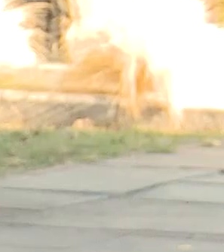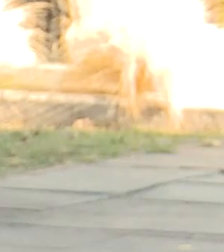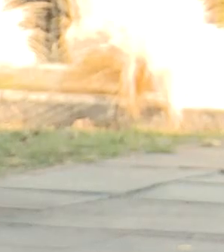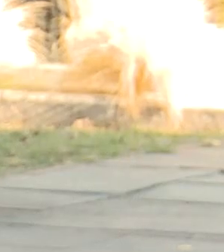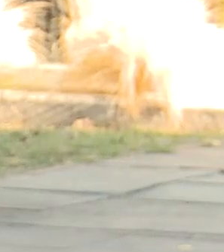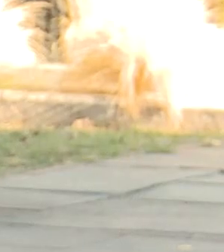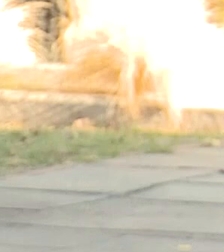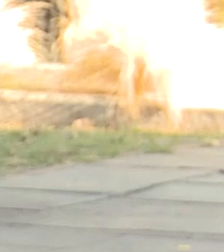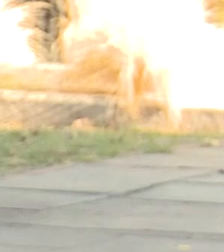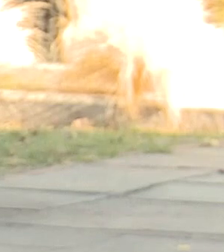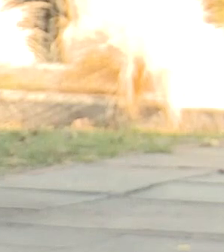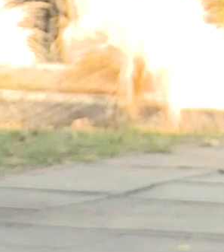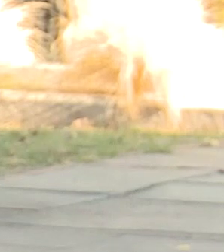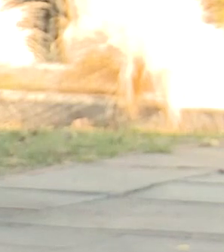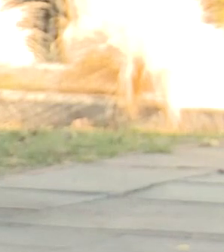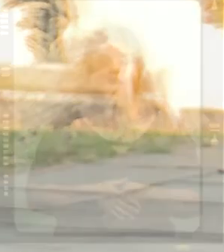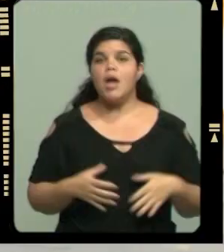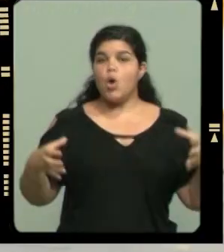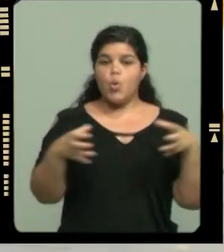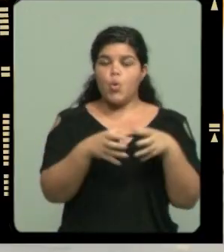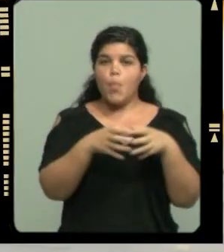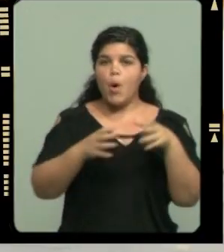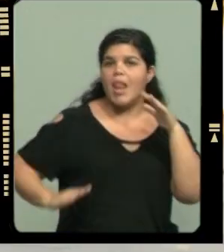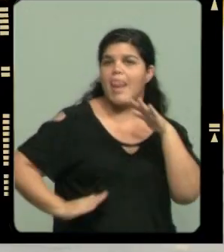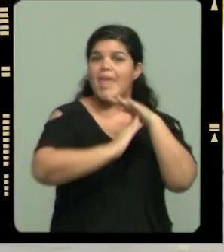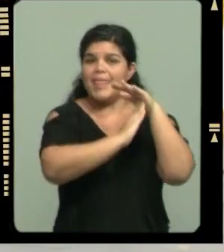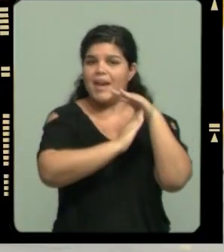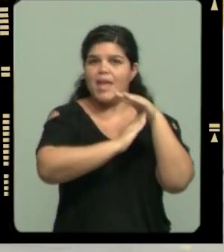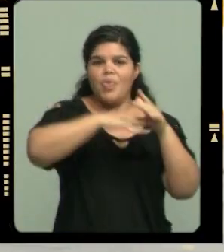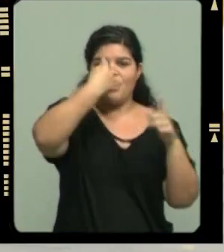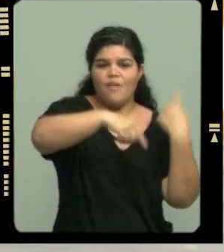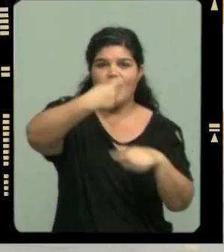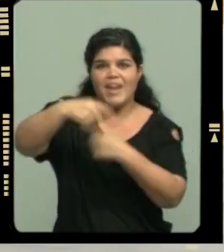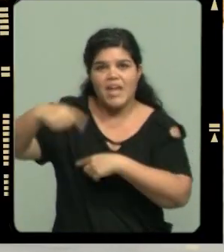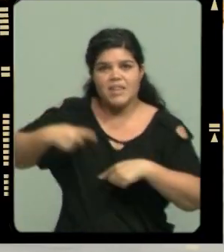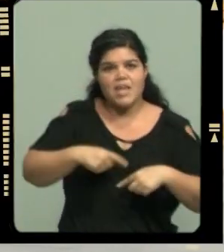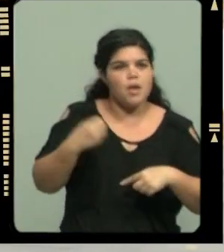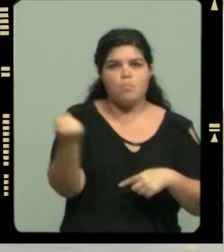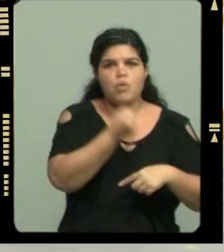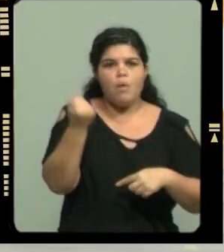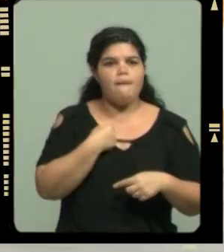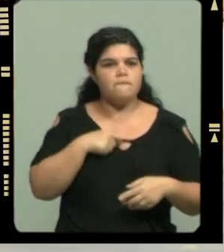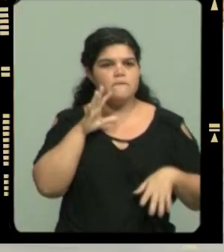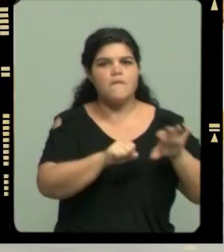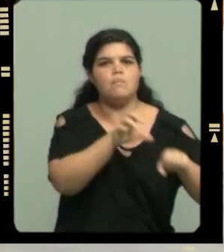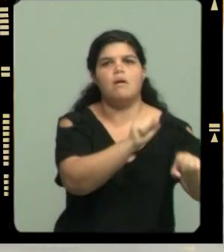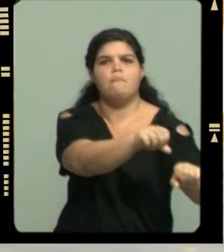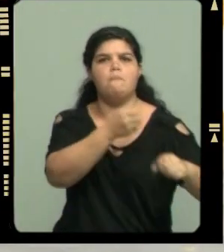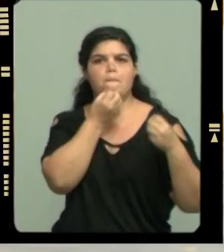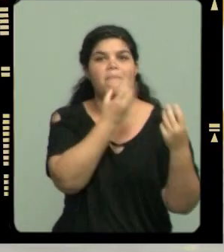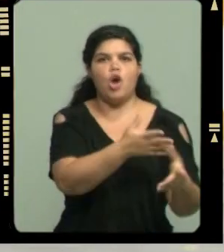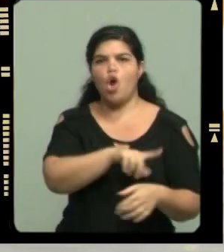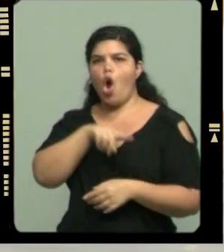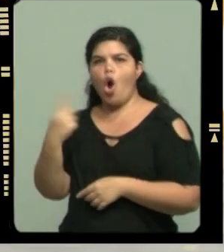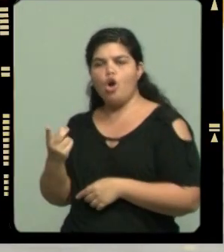potencial. Claro. Y en todo ese contexto, los equipos de líderes atraen más talento que el liderazgo autoritario